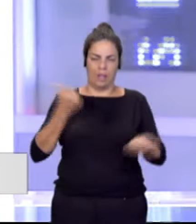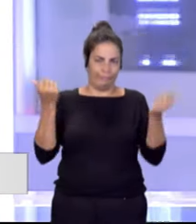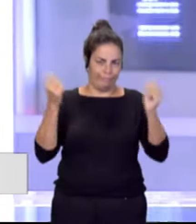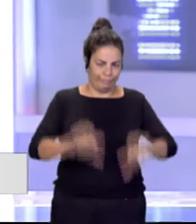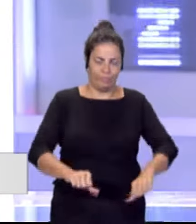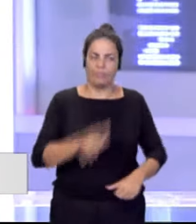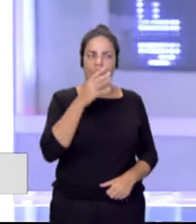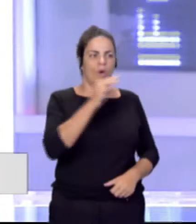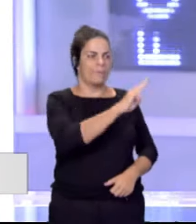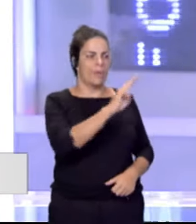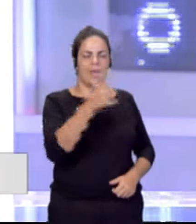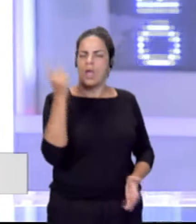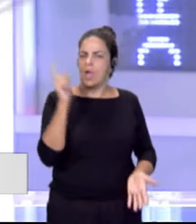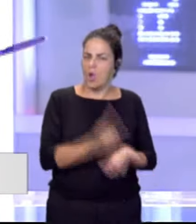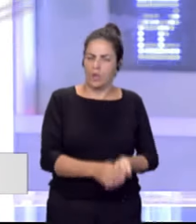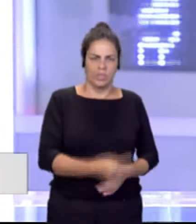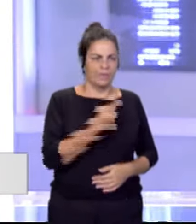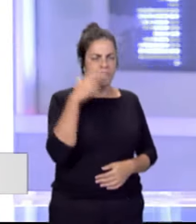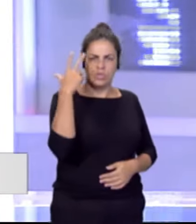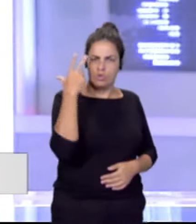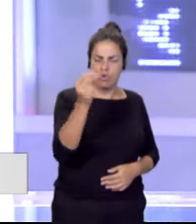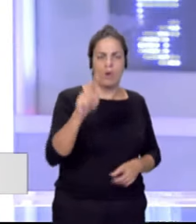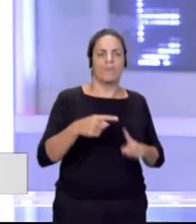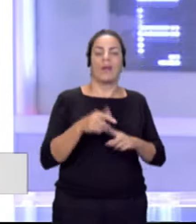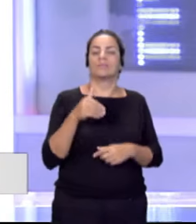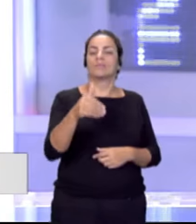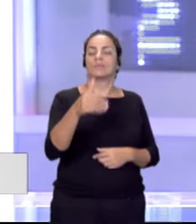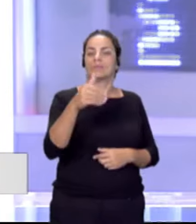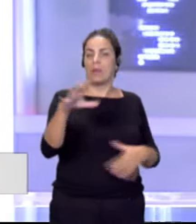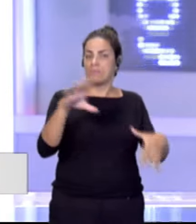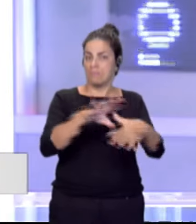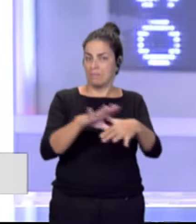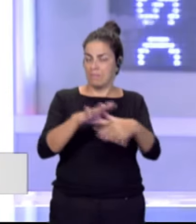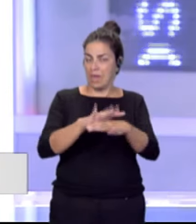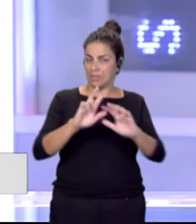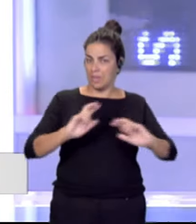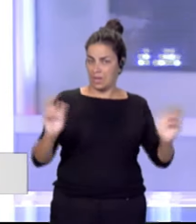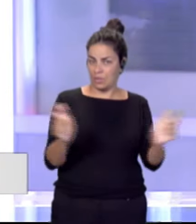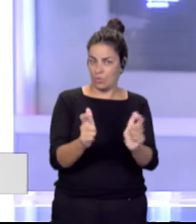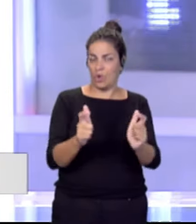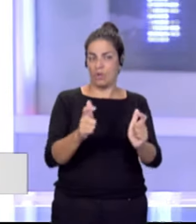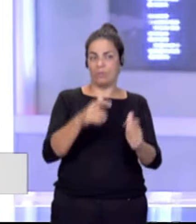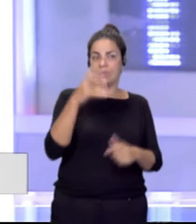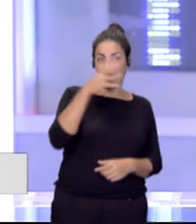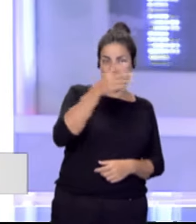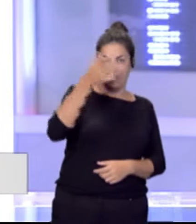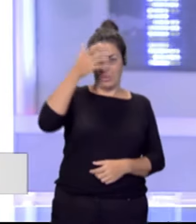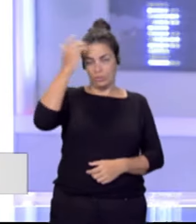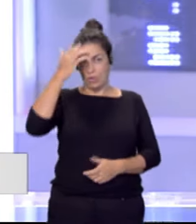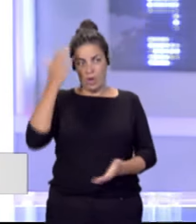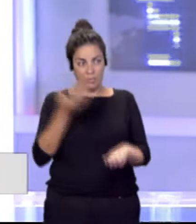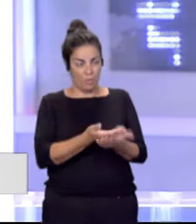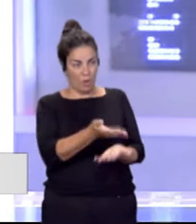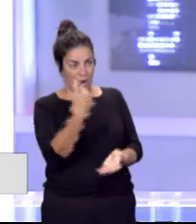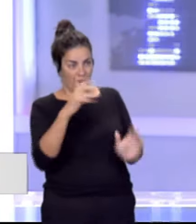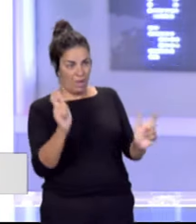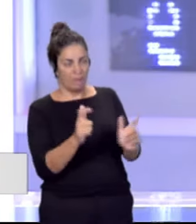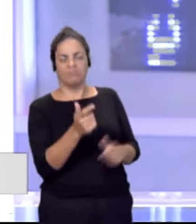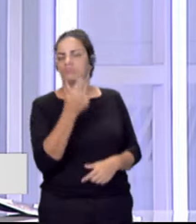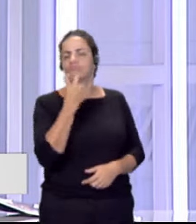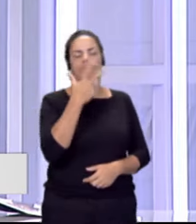ha vuelto a decir que no y no va a ir el próximo martes a la reunión, en este caso, de Fernando Clavijo y el señor Torres, porque dice que no se dan las condiciones. Bueno, pues